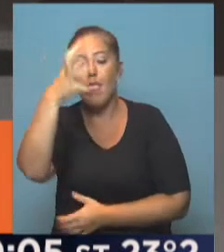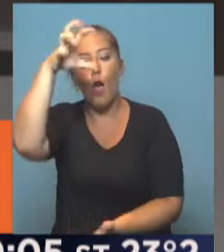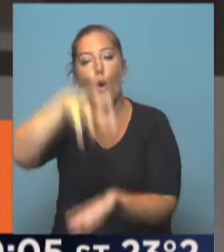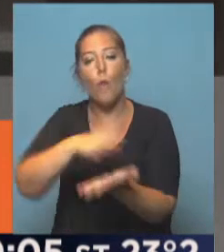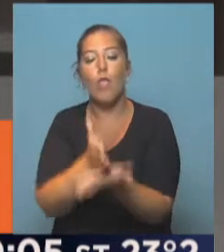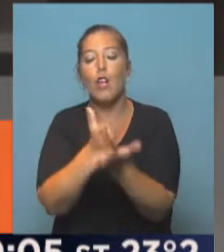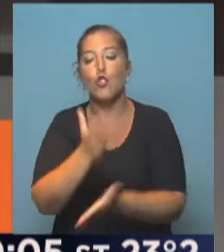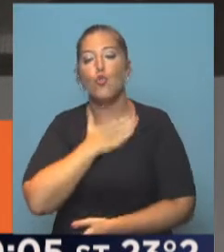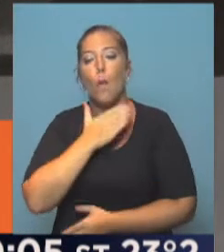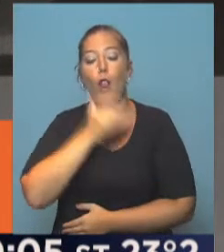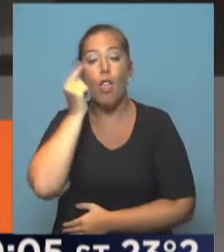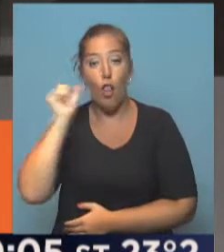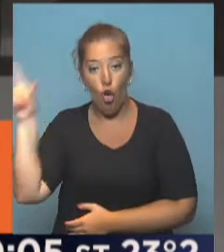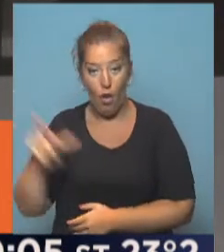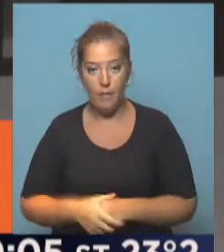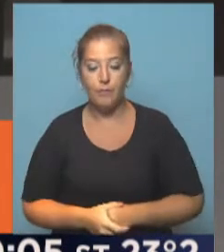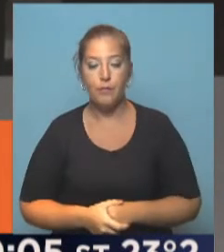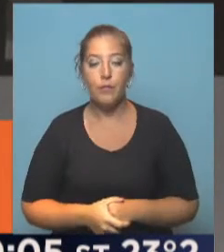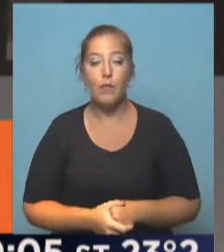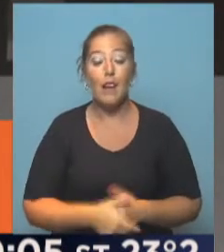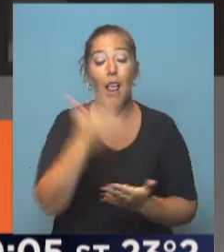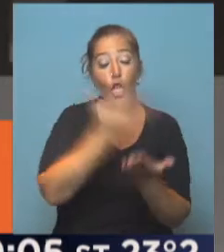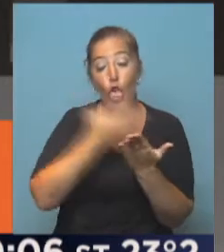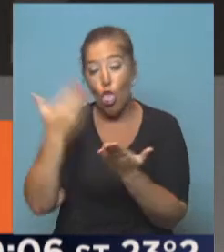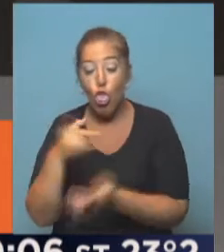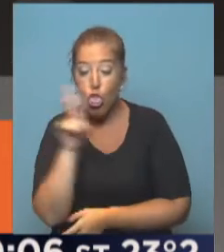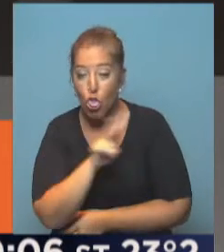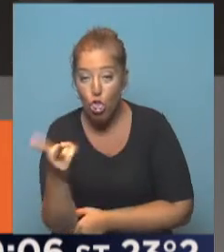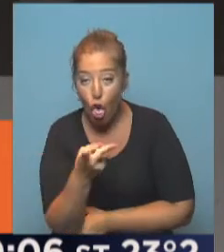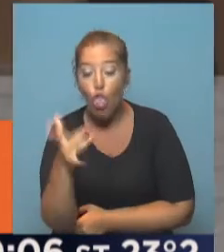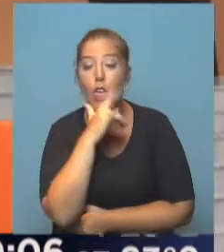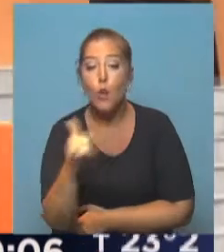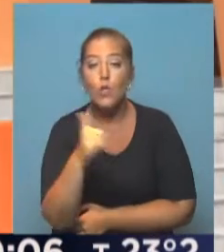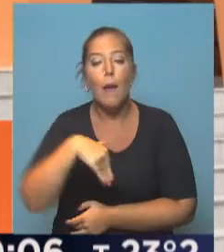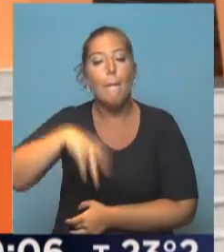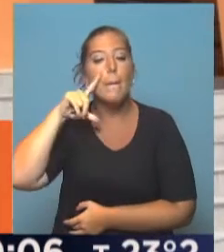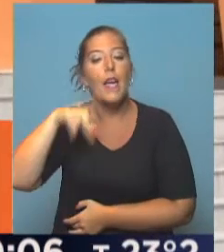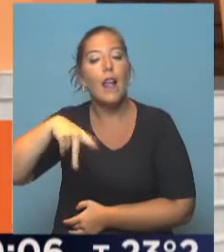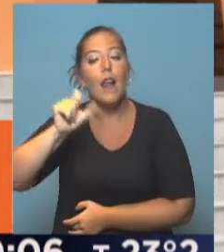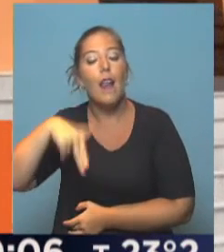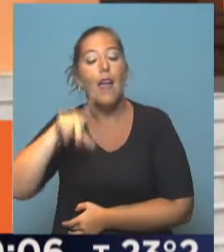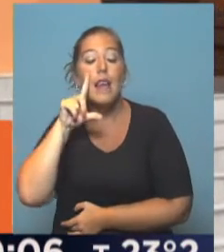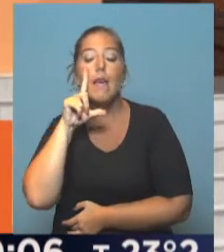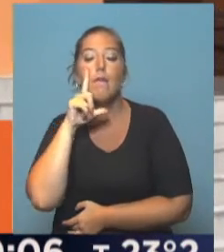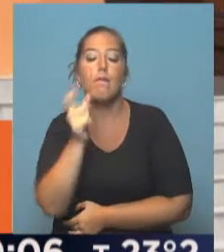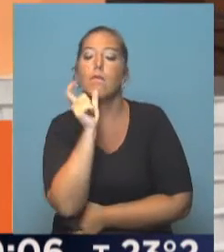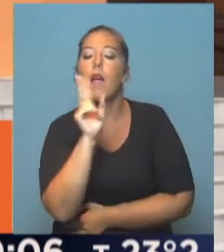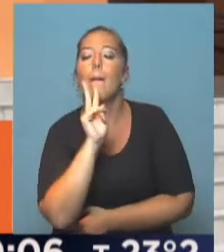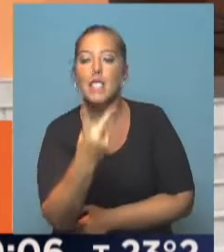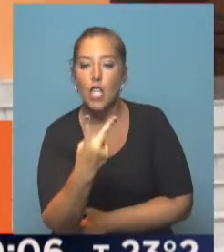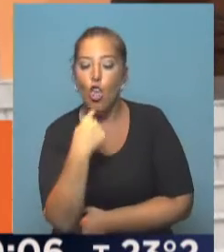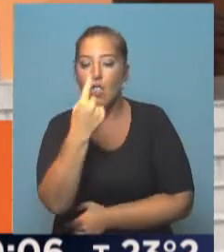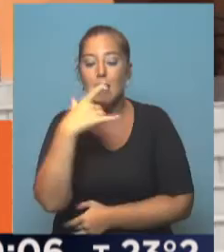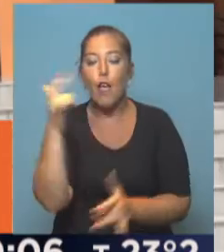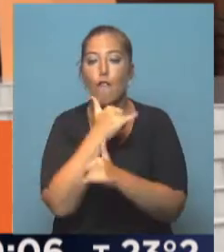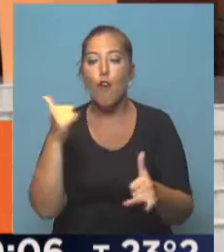de La Rioja. En las actas de esas dos denuncias, Milani está mencionado por su apellido, según consta en un informe del Centro